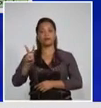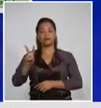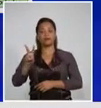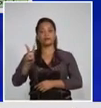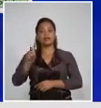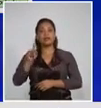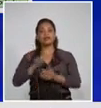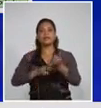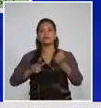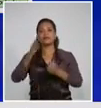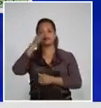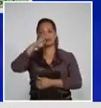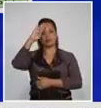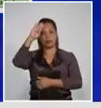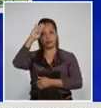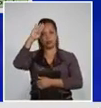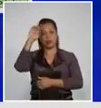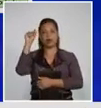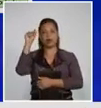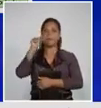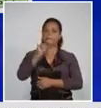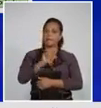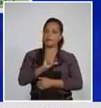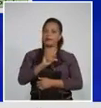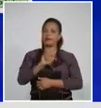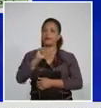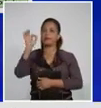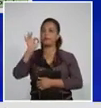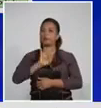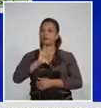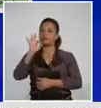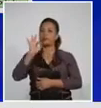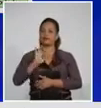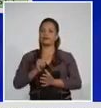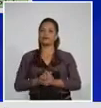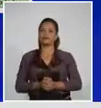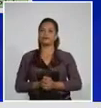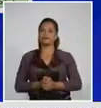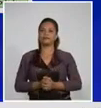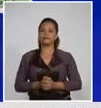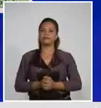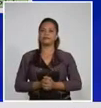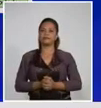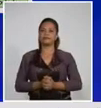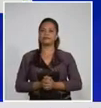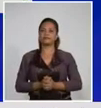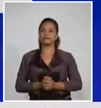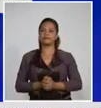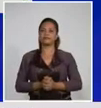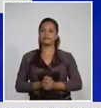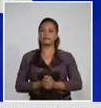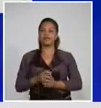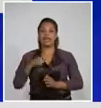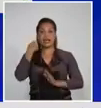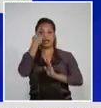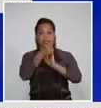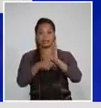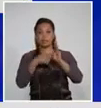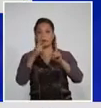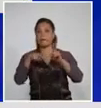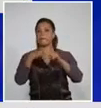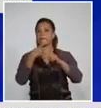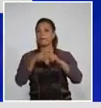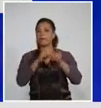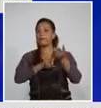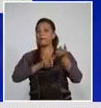de Cuba con menor tasa de incidencia. Finalmente, en la caracterización por territorio, ya